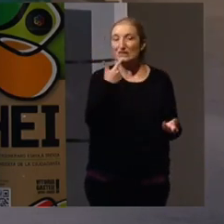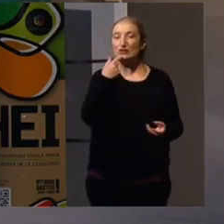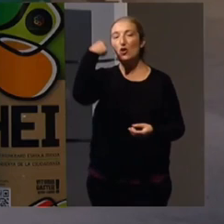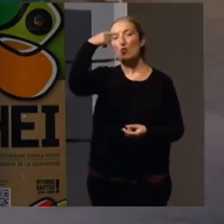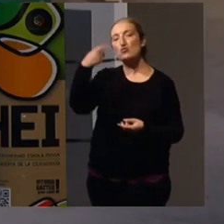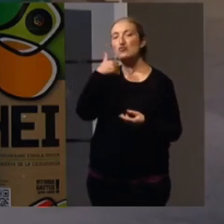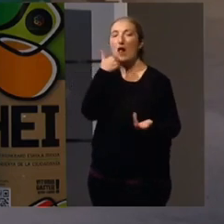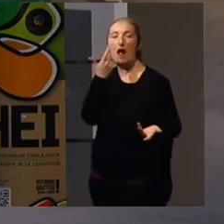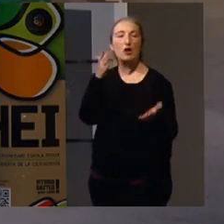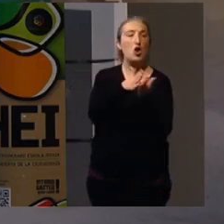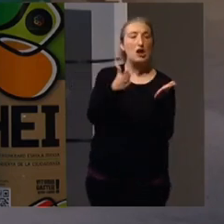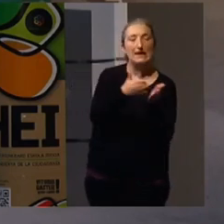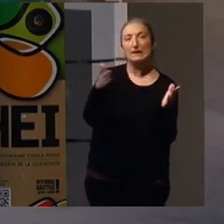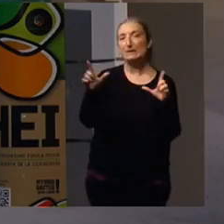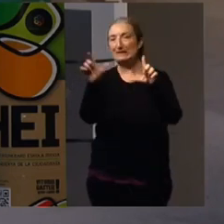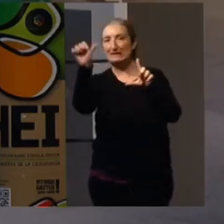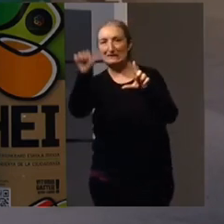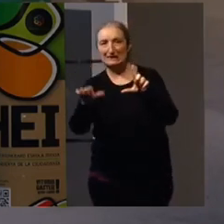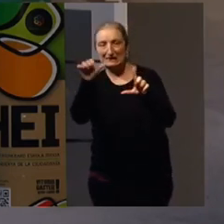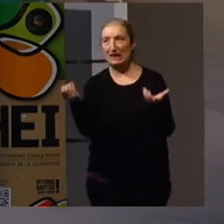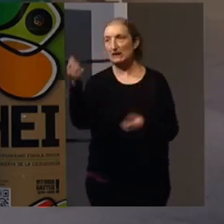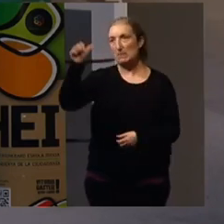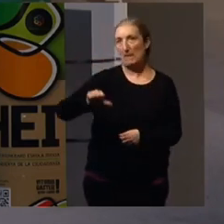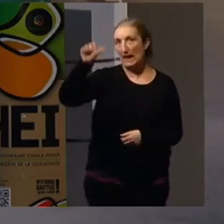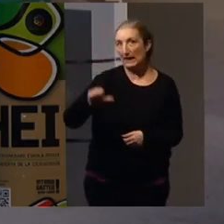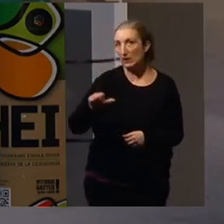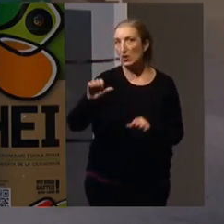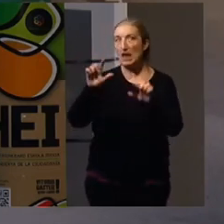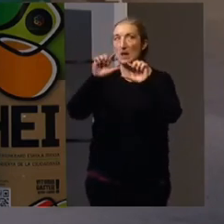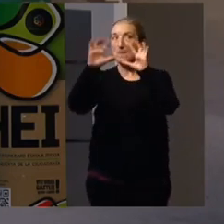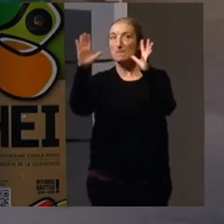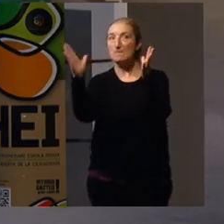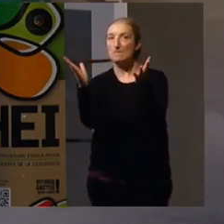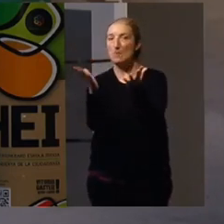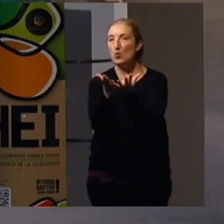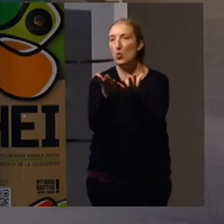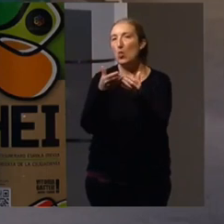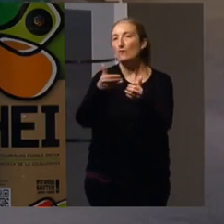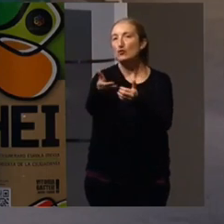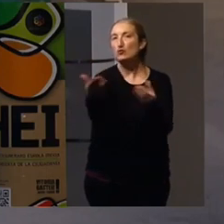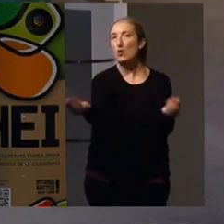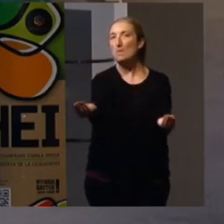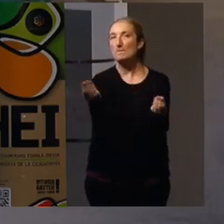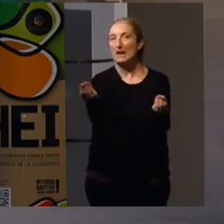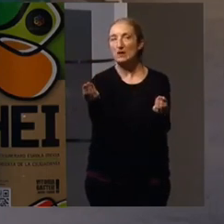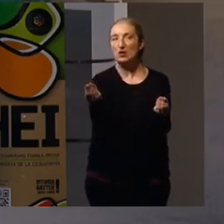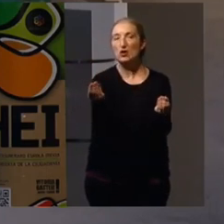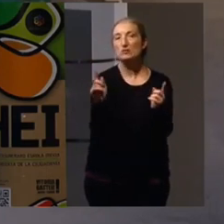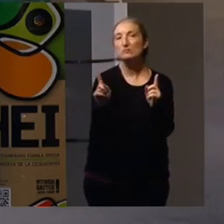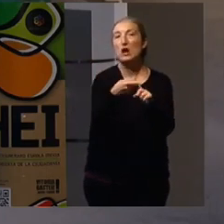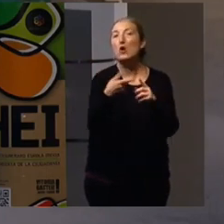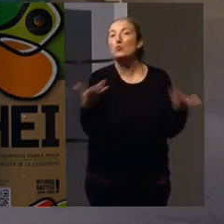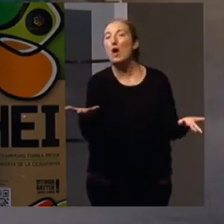productos culturales, libros, series, pelis, que estén ambientados en utopías, os va a costar un montón sacarlos,